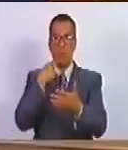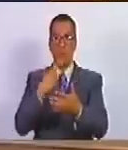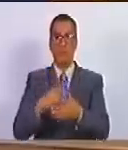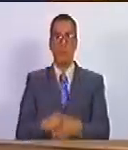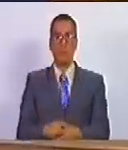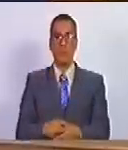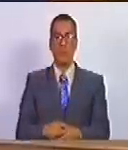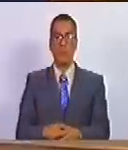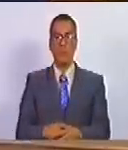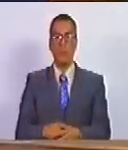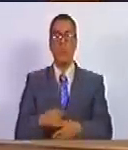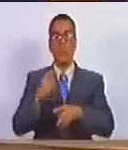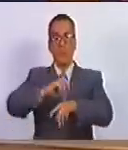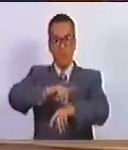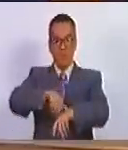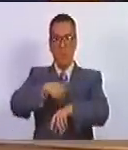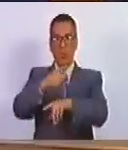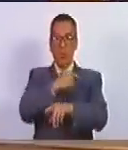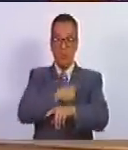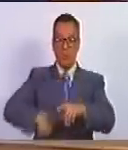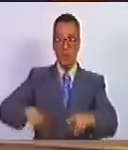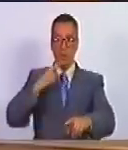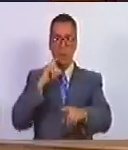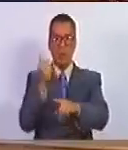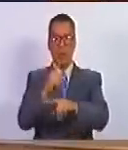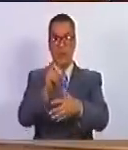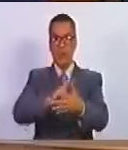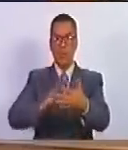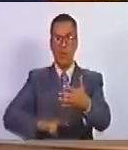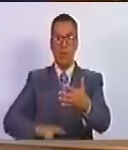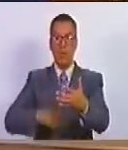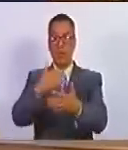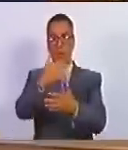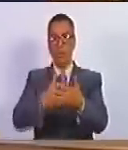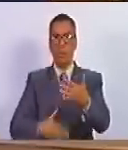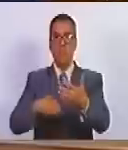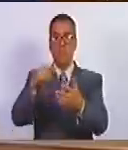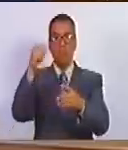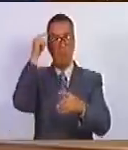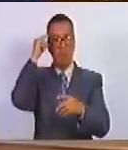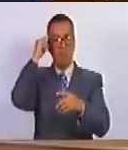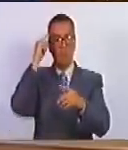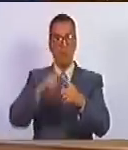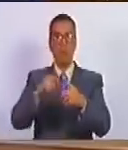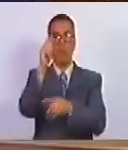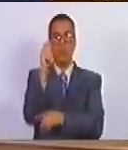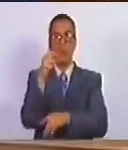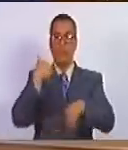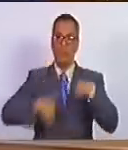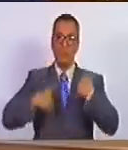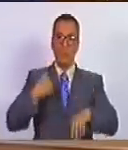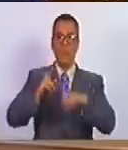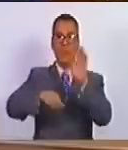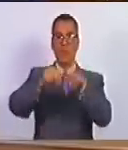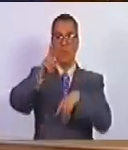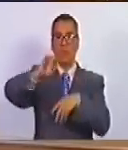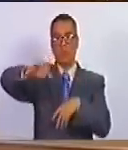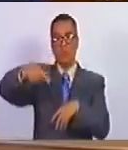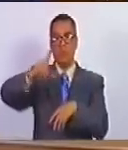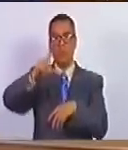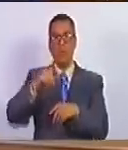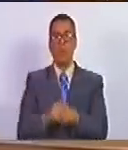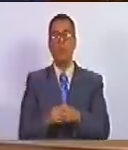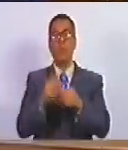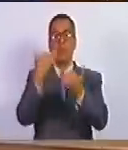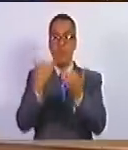anexa. Acto seguido, el presidente ordenó dar lectura al acta de la sesión ordinaria del día miércoles 12 de julio.